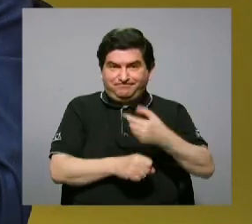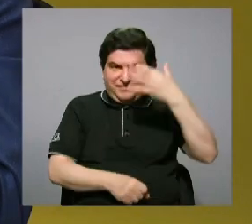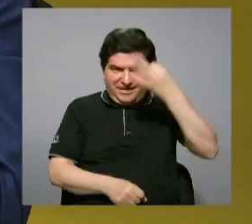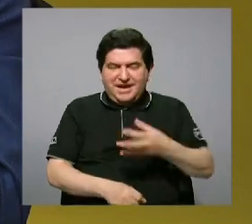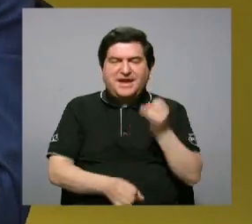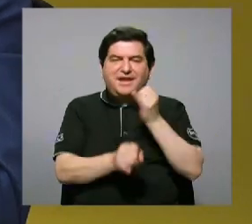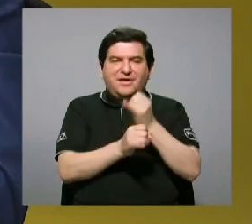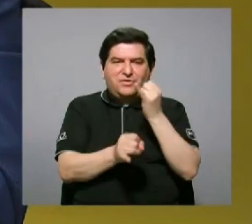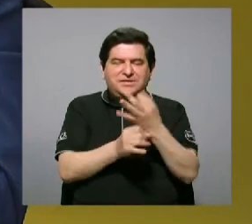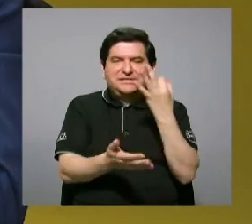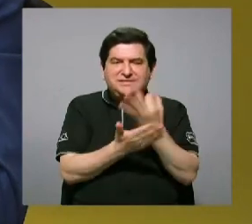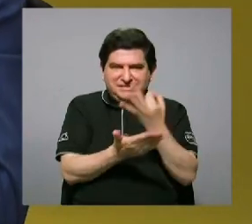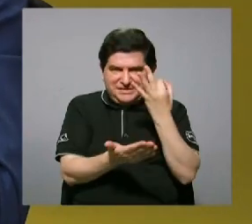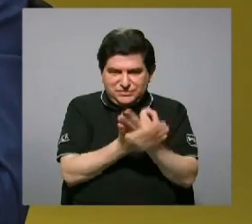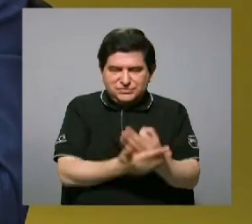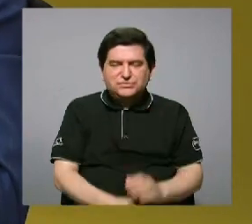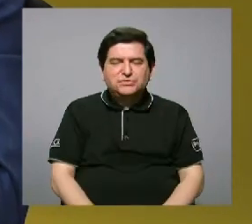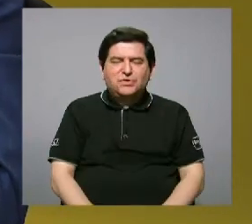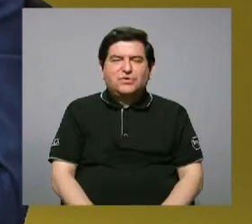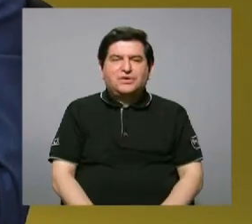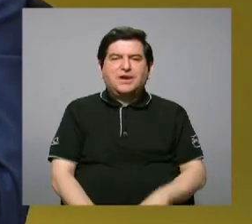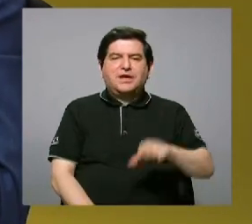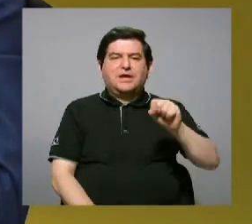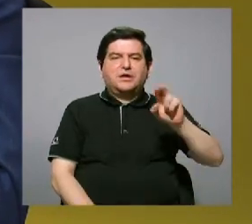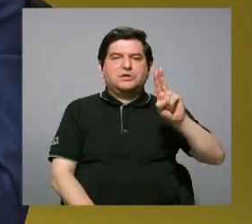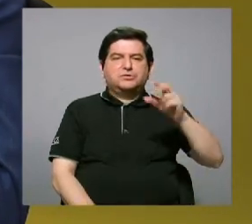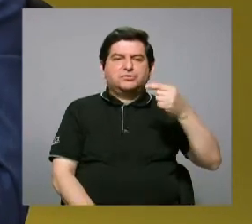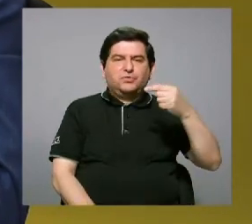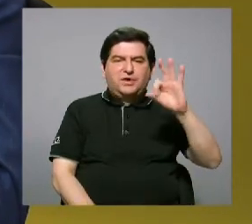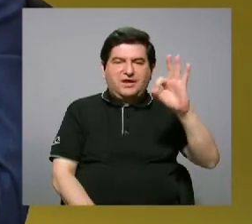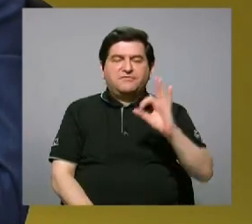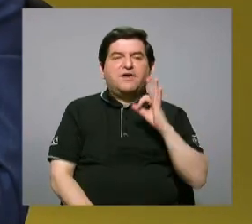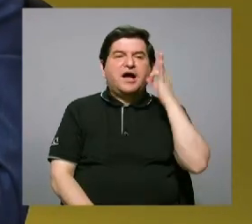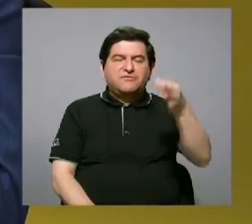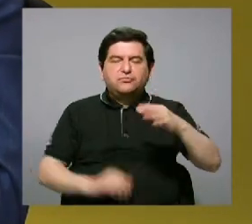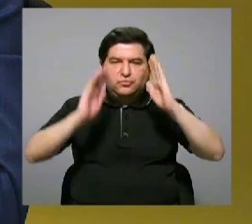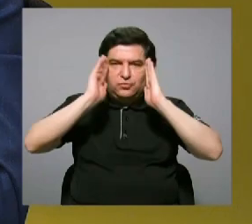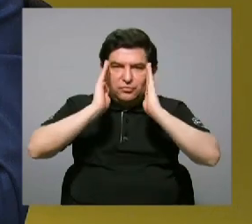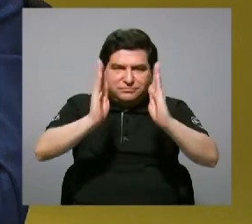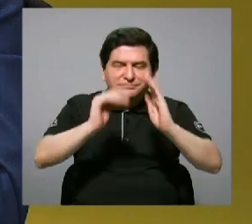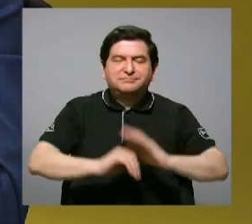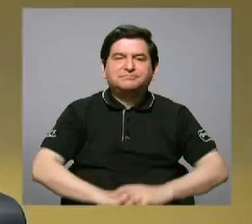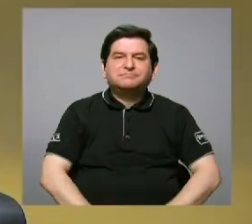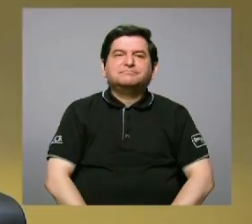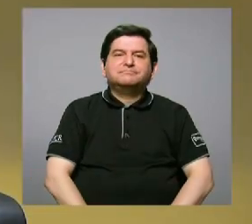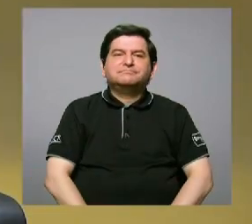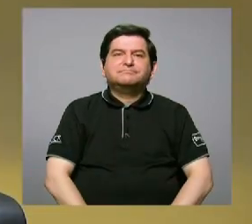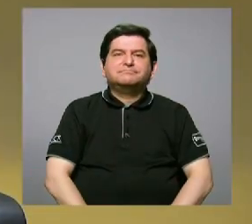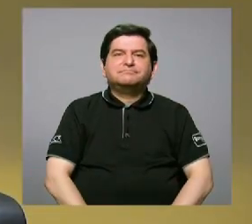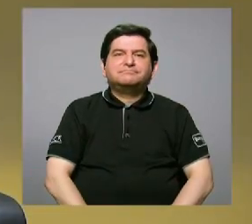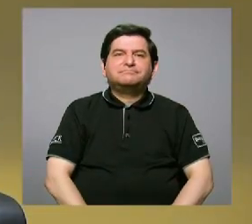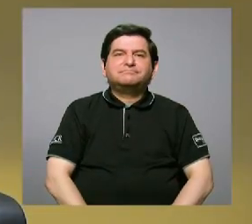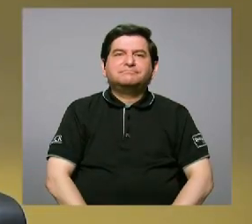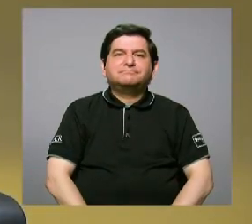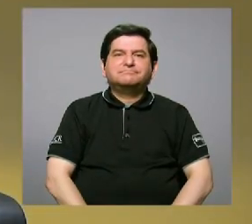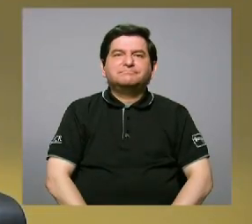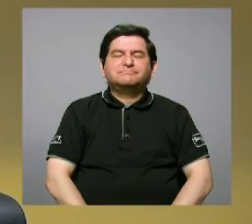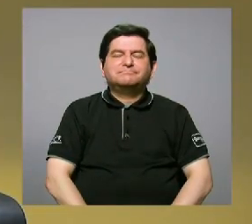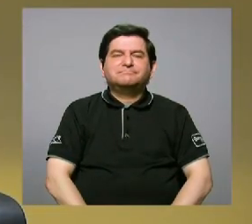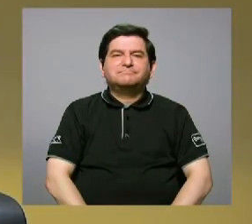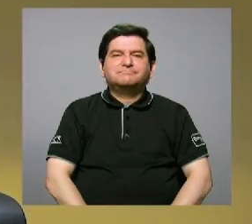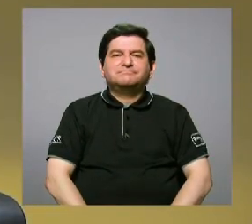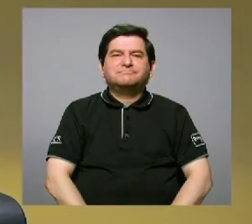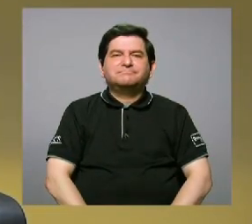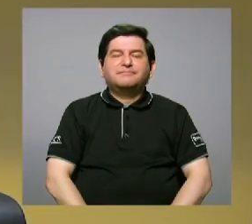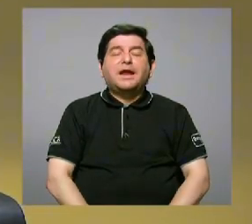entidades financieras podrían, y la SUGEF posiblemente, podrían abordar en un futuro próximo. Pues vamos